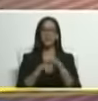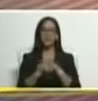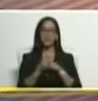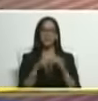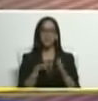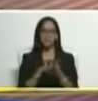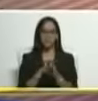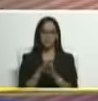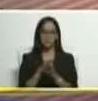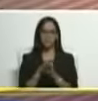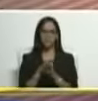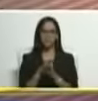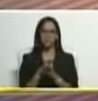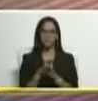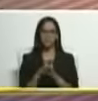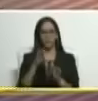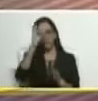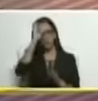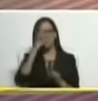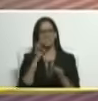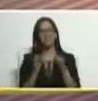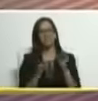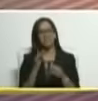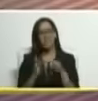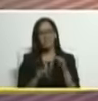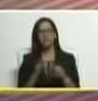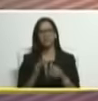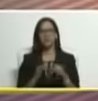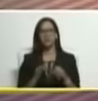yo, no sé si esa expresión,